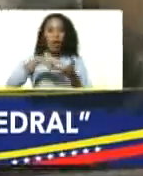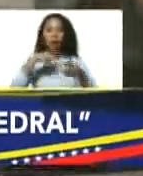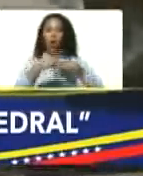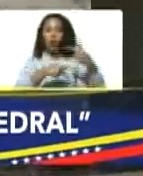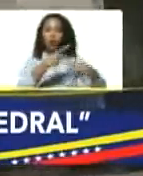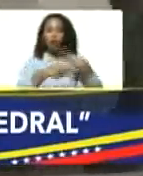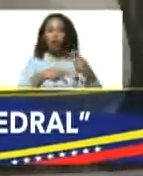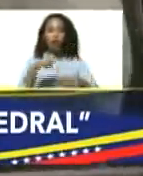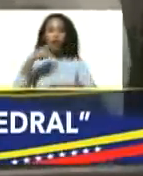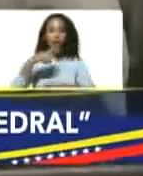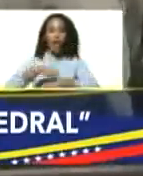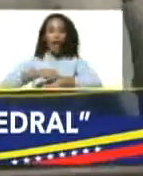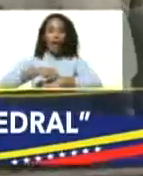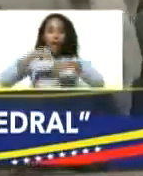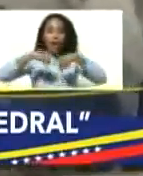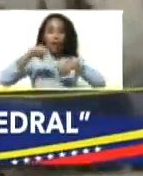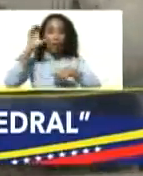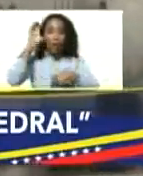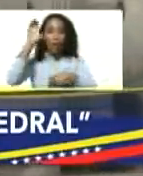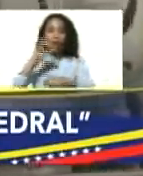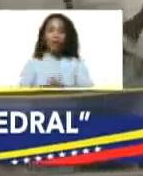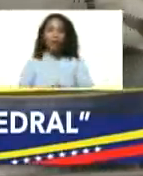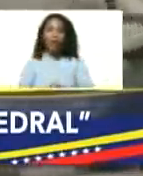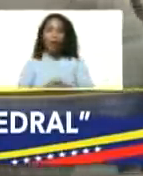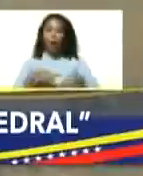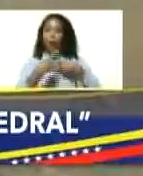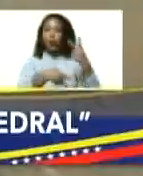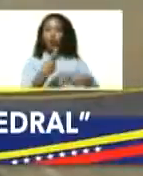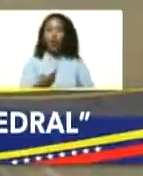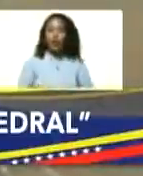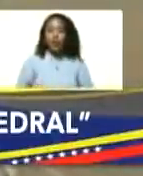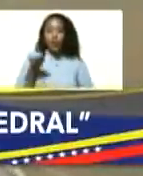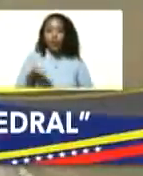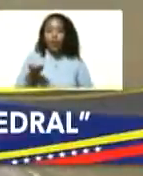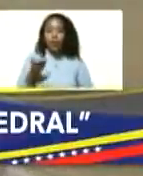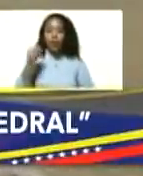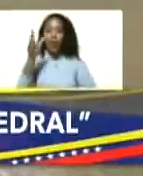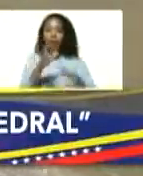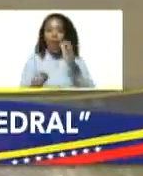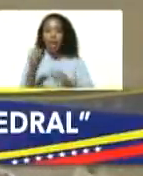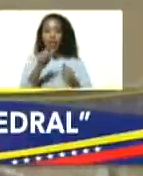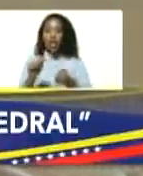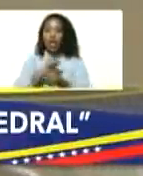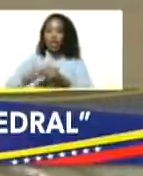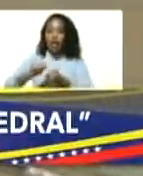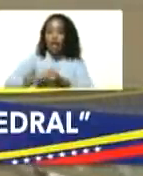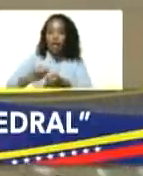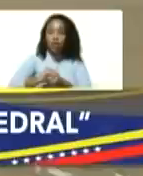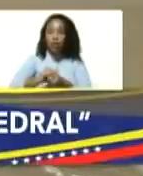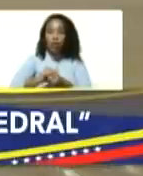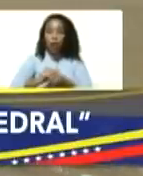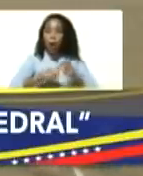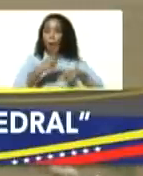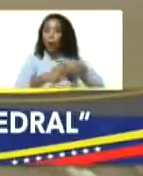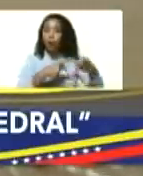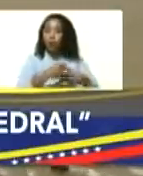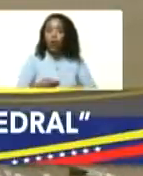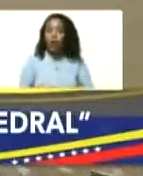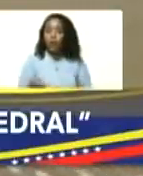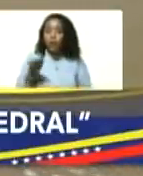de carne del país además es un productor importante de leche de queso es un productor importante